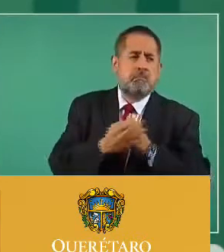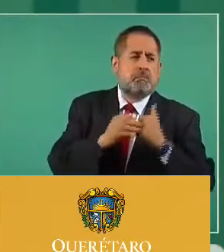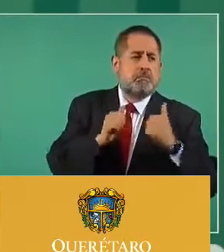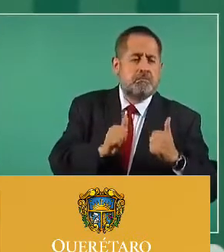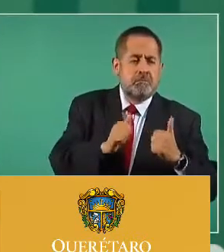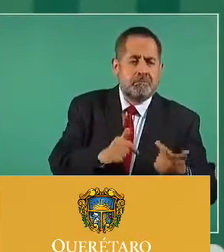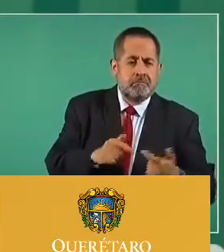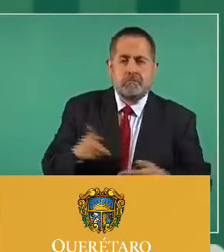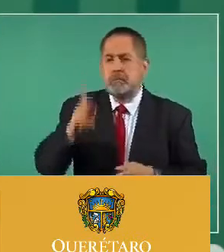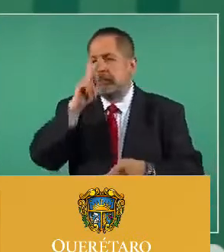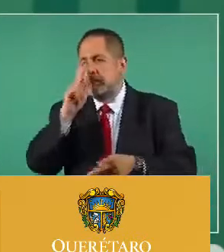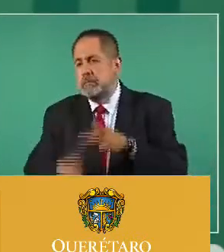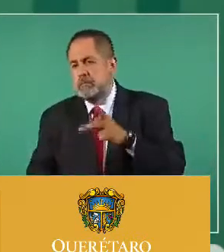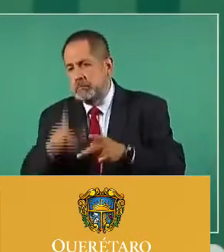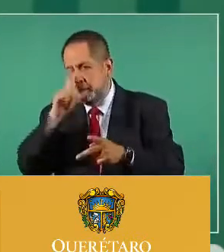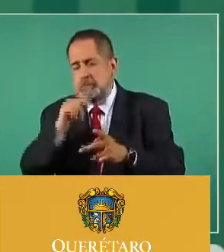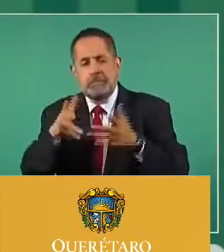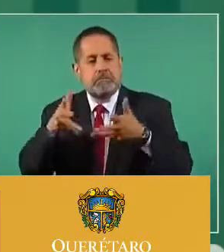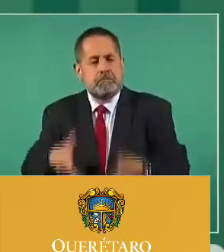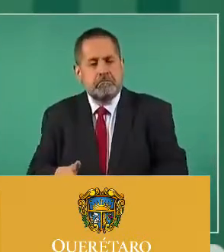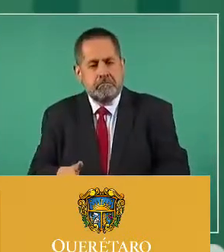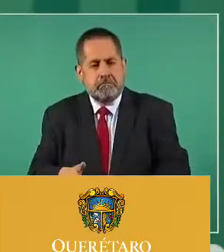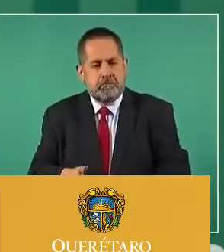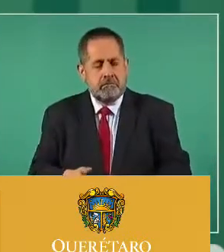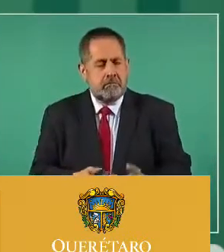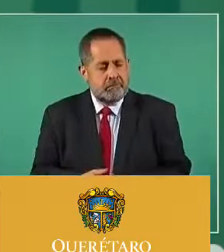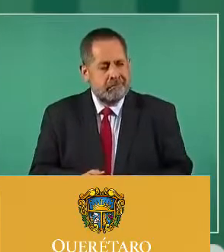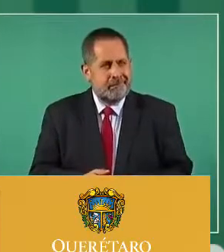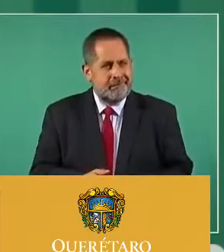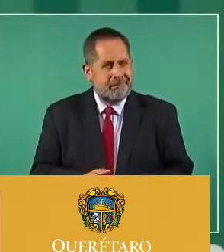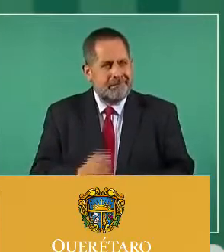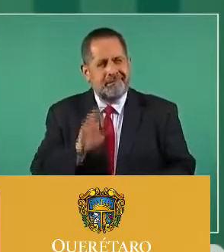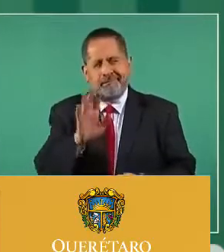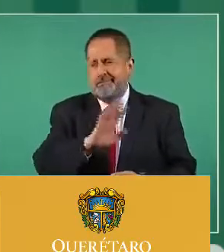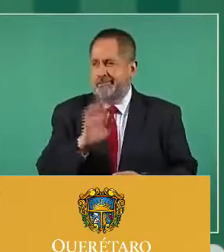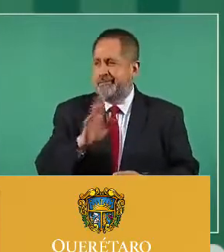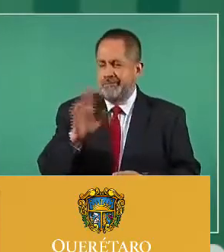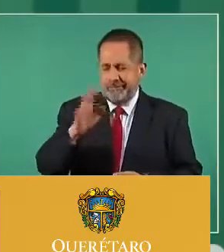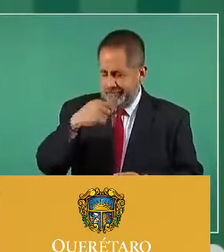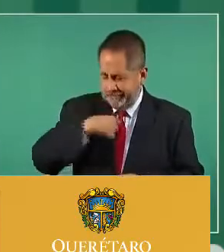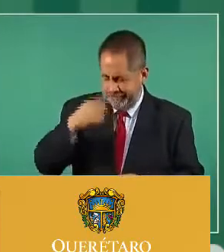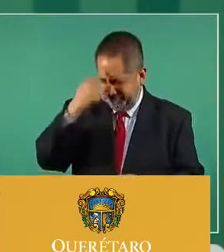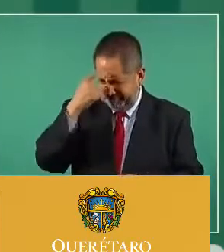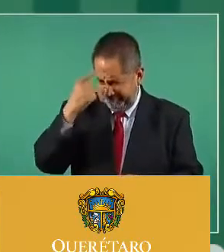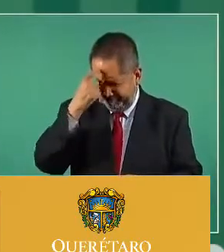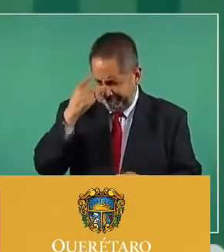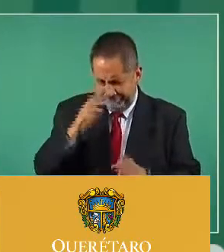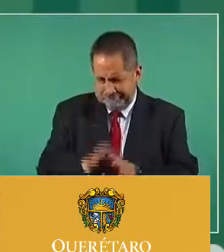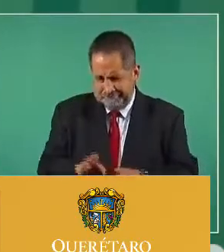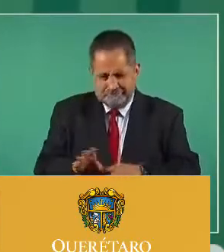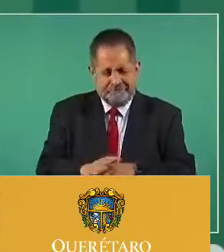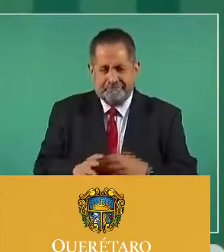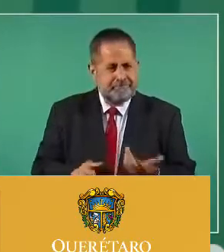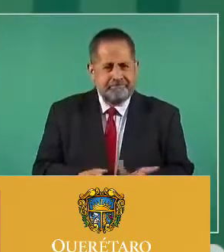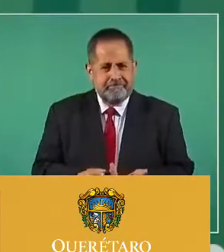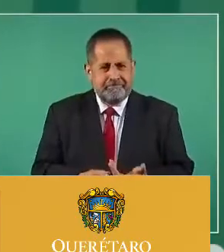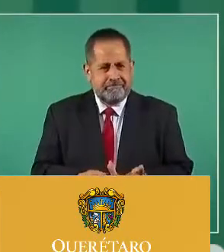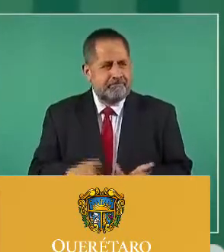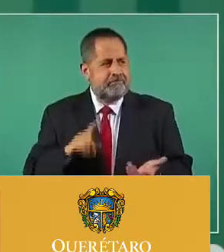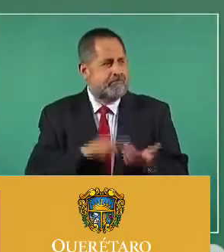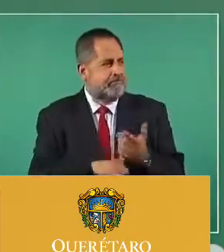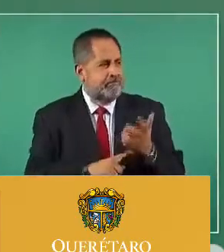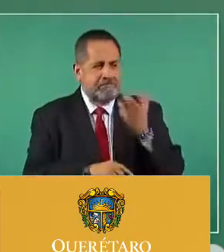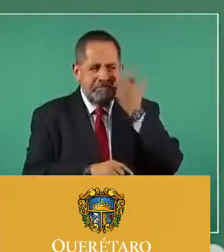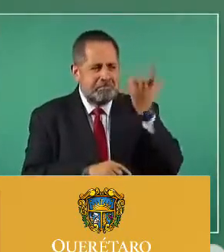pues no se va a hacer la obra. Pero me he quedado pensando de que, como son